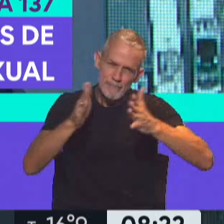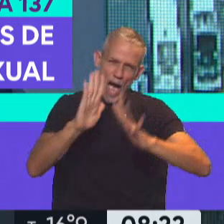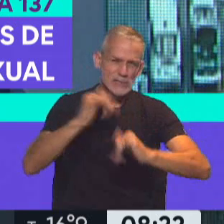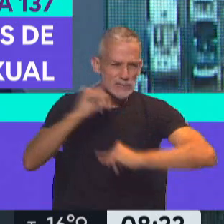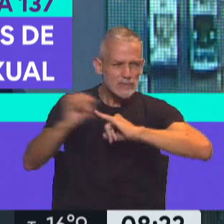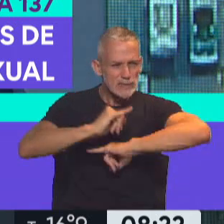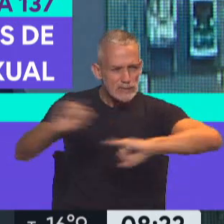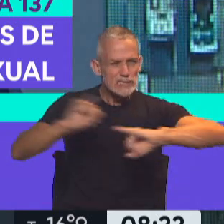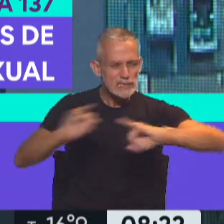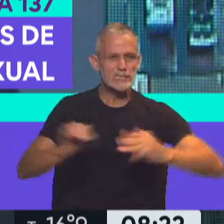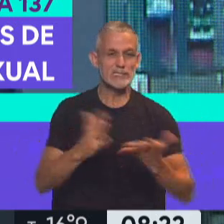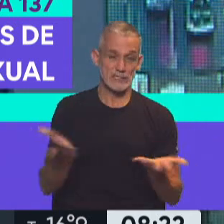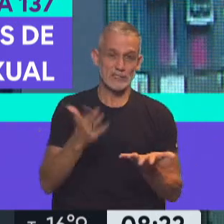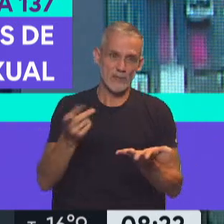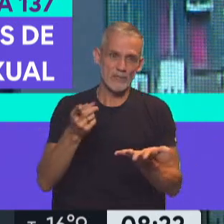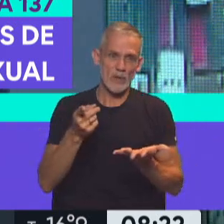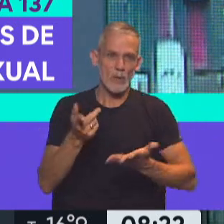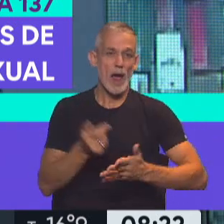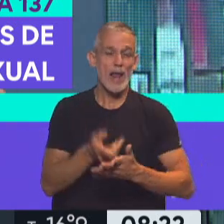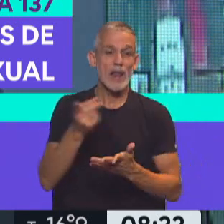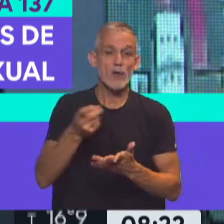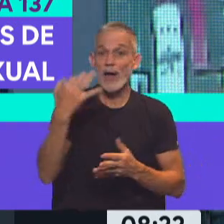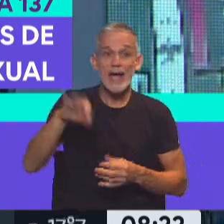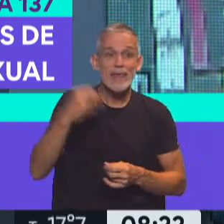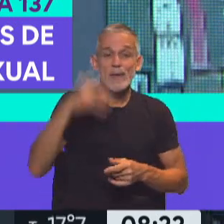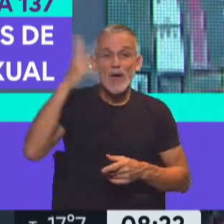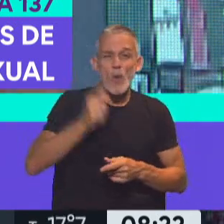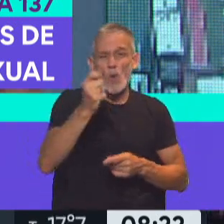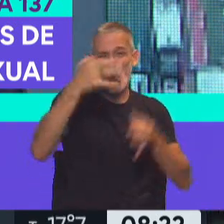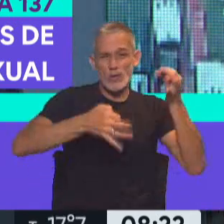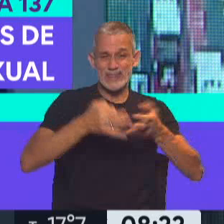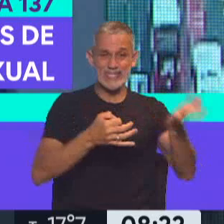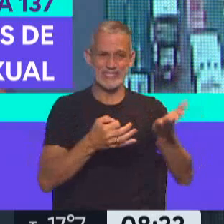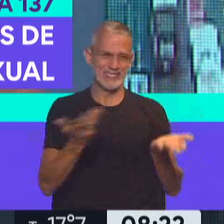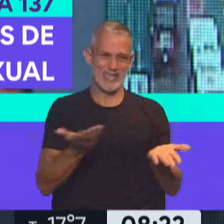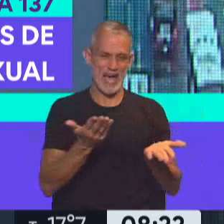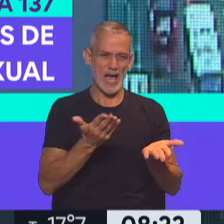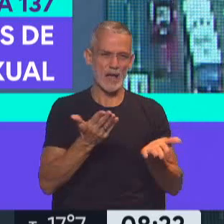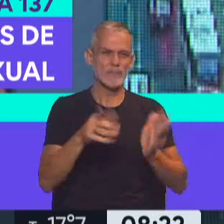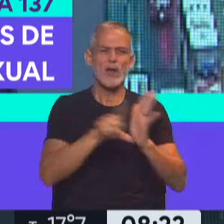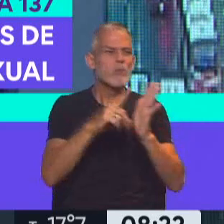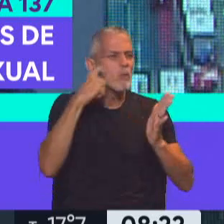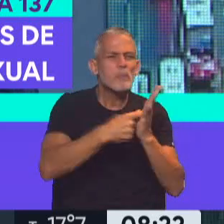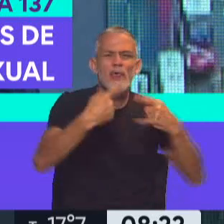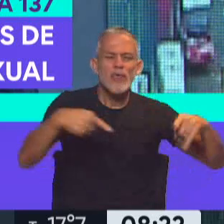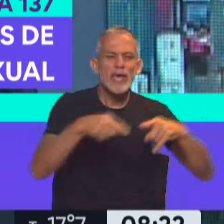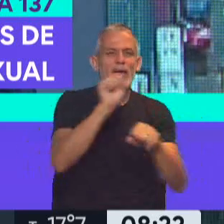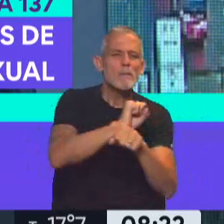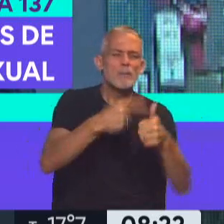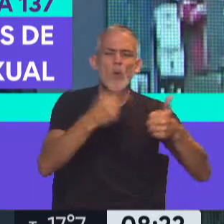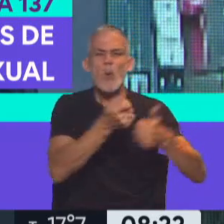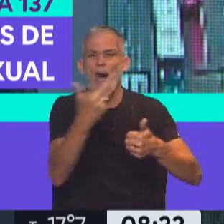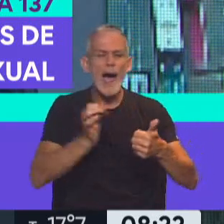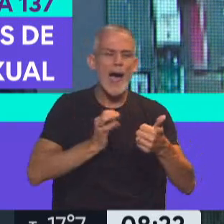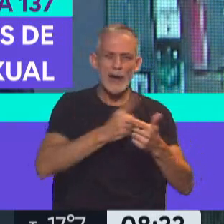cuestión de la punición, si se quiere, de lo que tiene que hacer la justicia, definir el delito, digamos, la pena que se va a tomar.